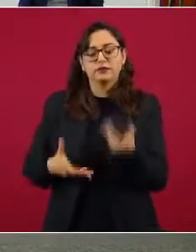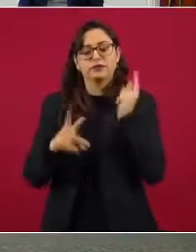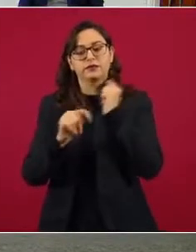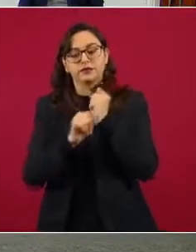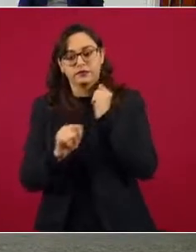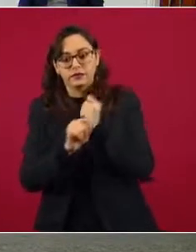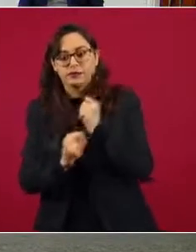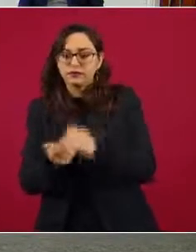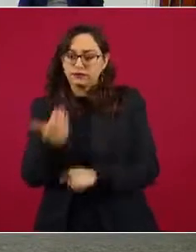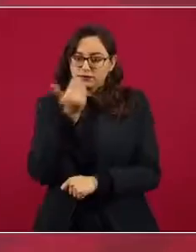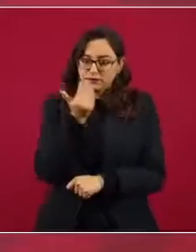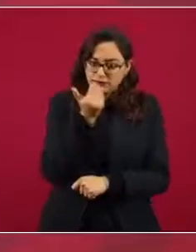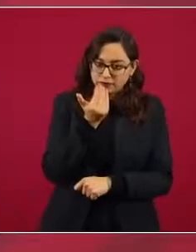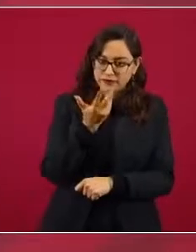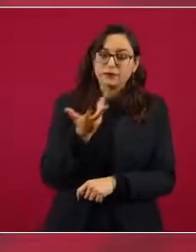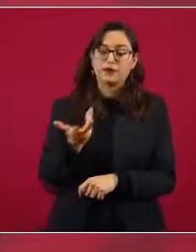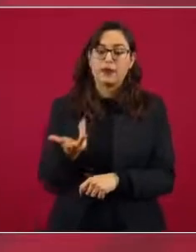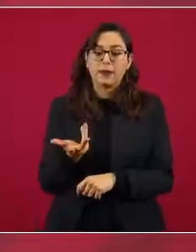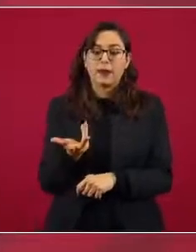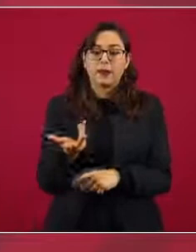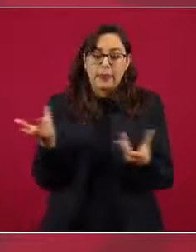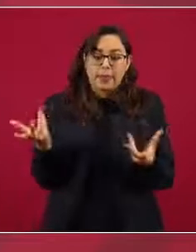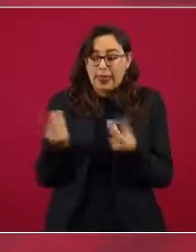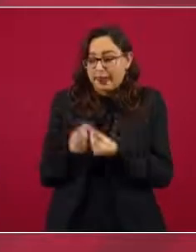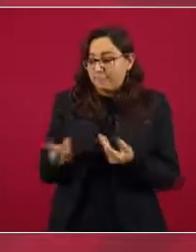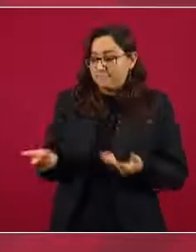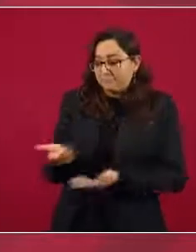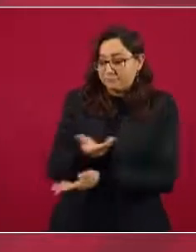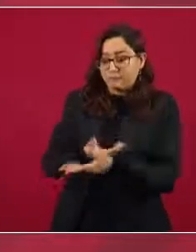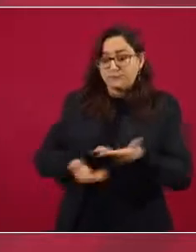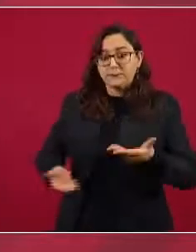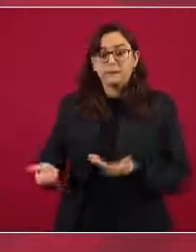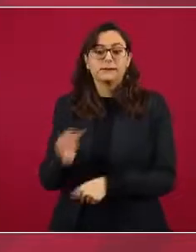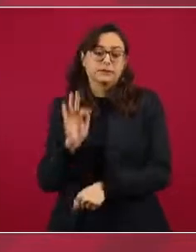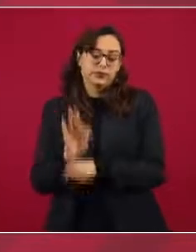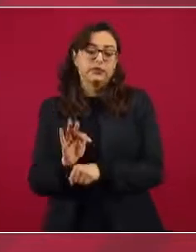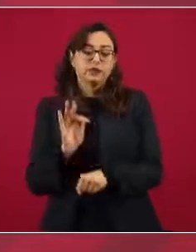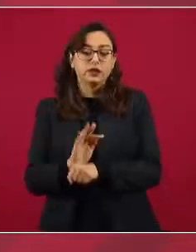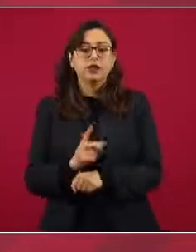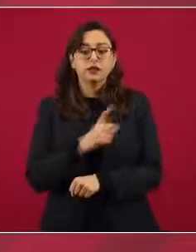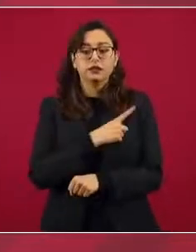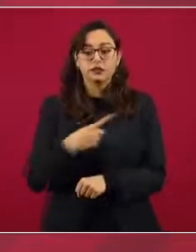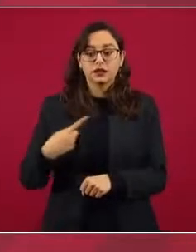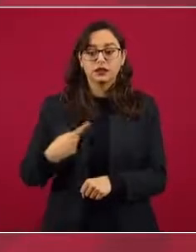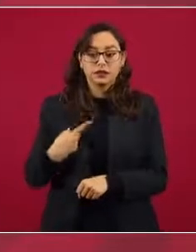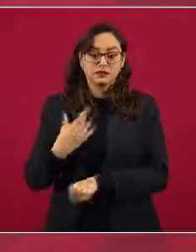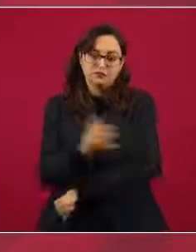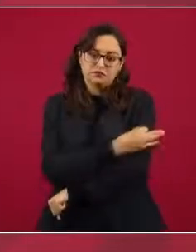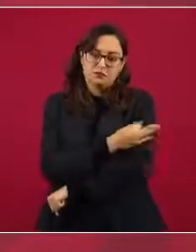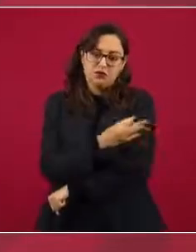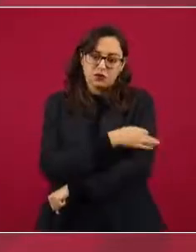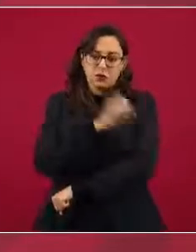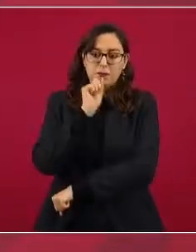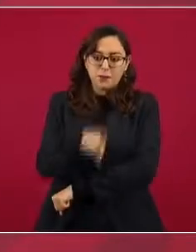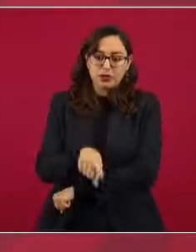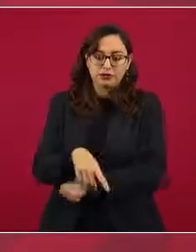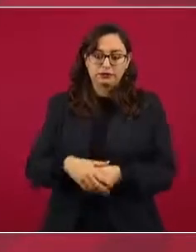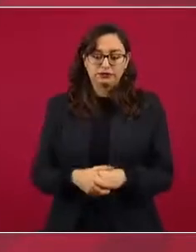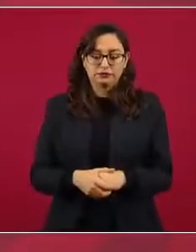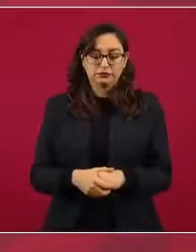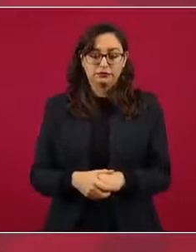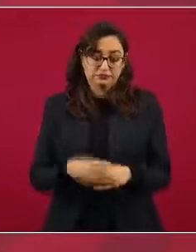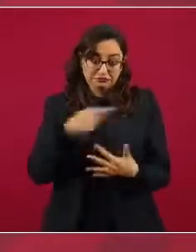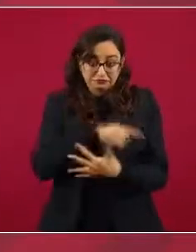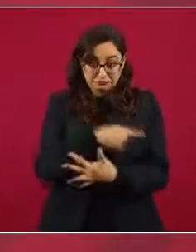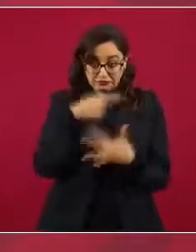transporte, sus alimentos los toman juntos y había que protegerlos adicionalmente. Entonces, creemos que con todos